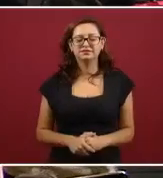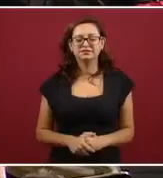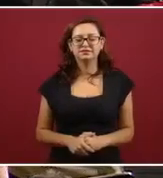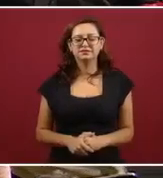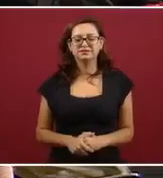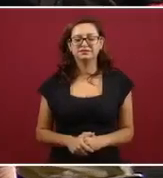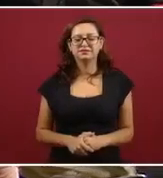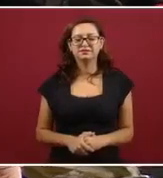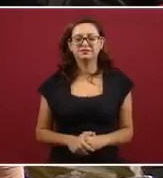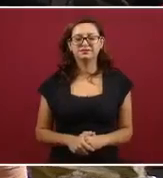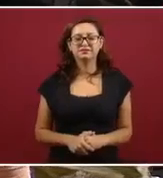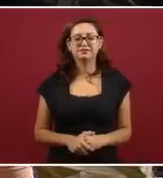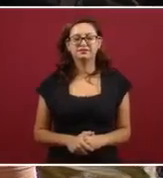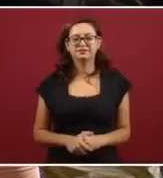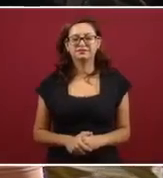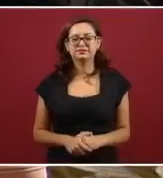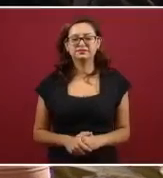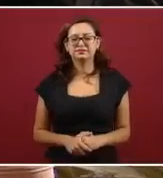Bueno, vamos a